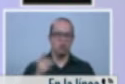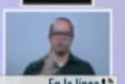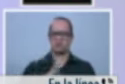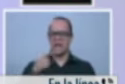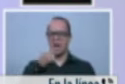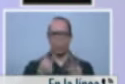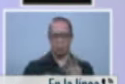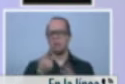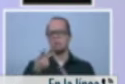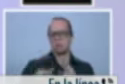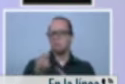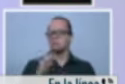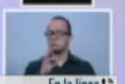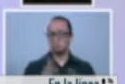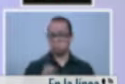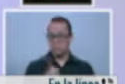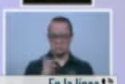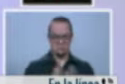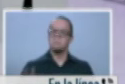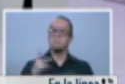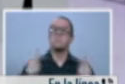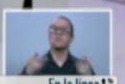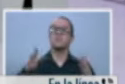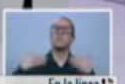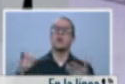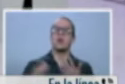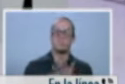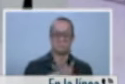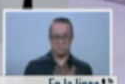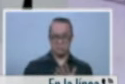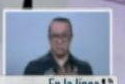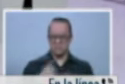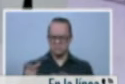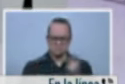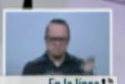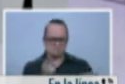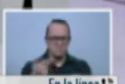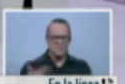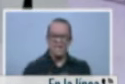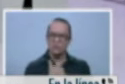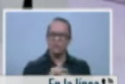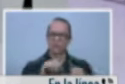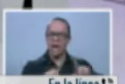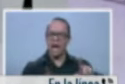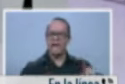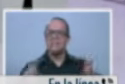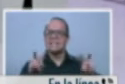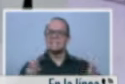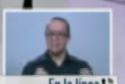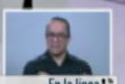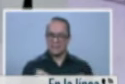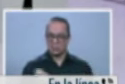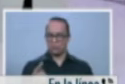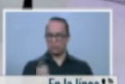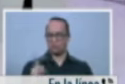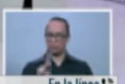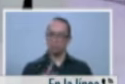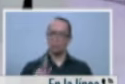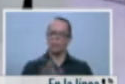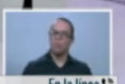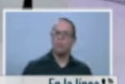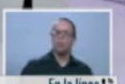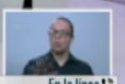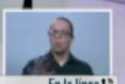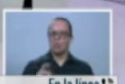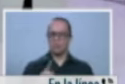pero para muchos ciudadanos que todavía no tienen definido justamente el sentido de su voto, un debate sí puede